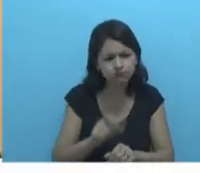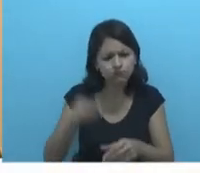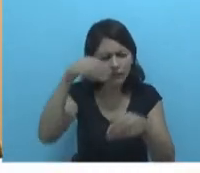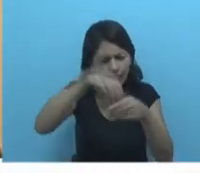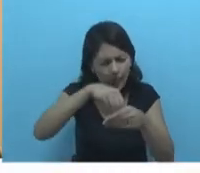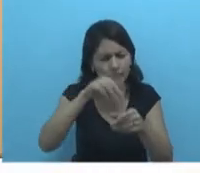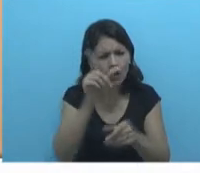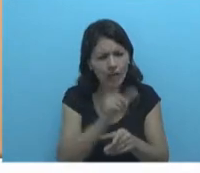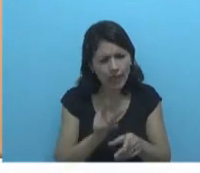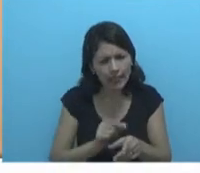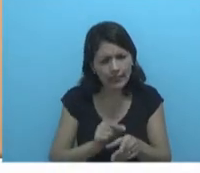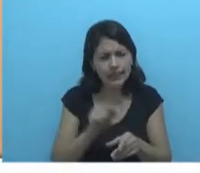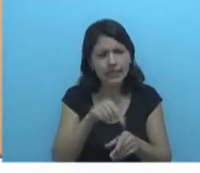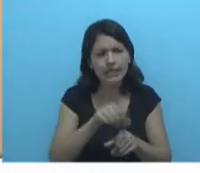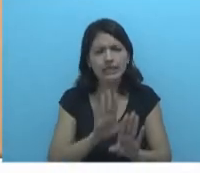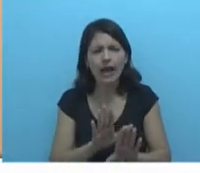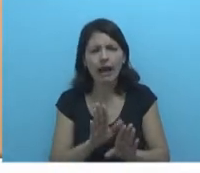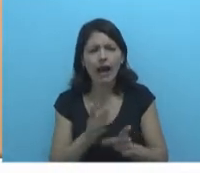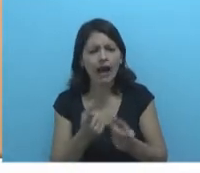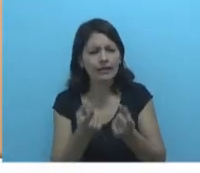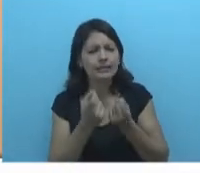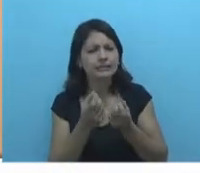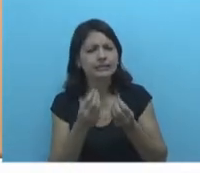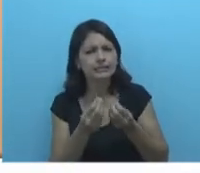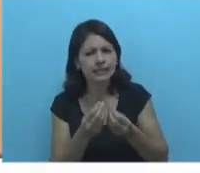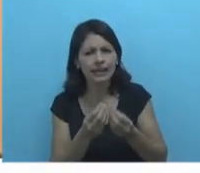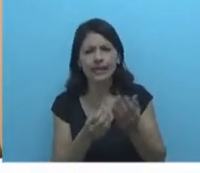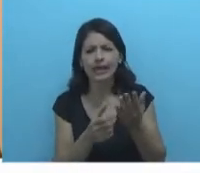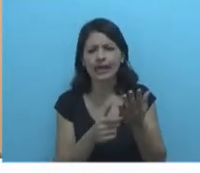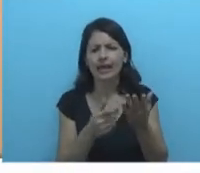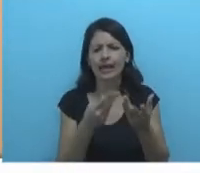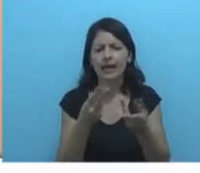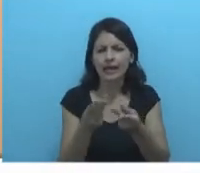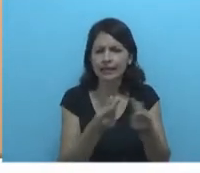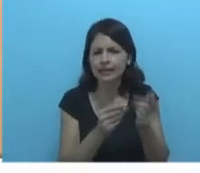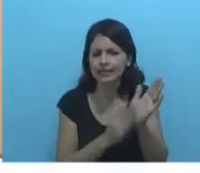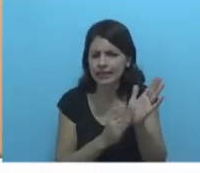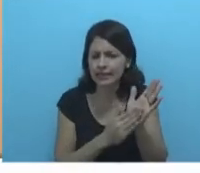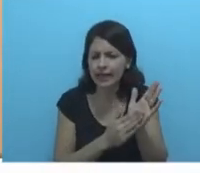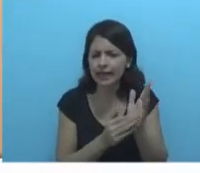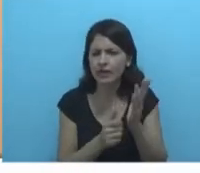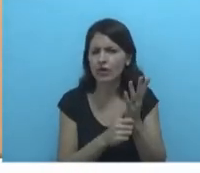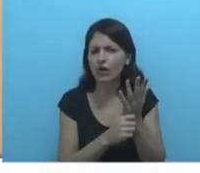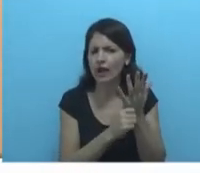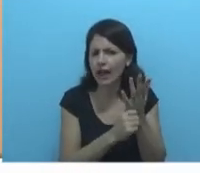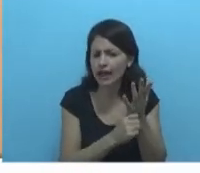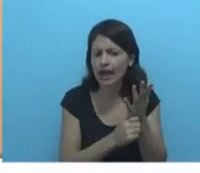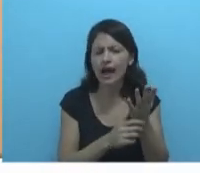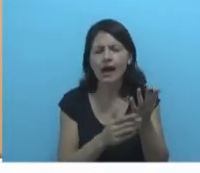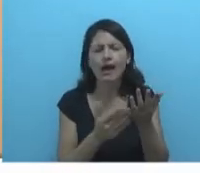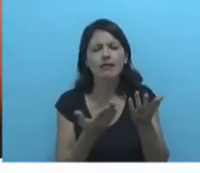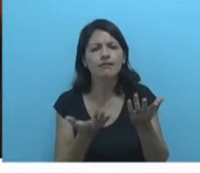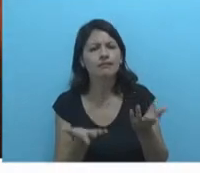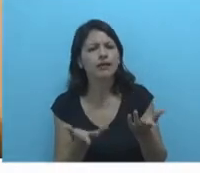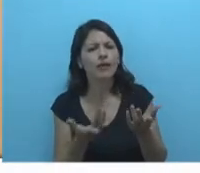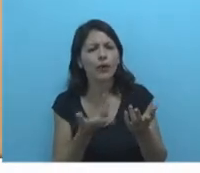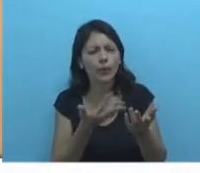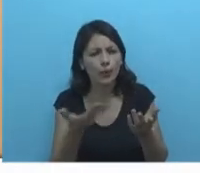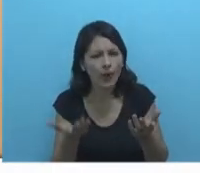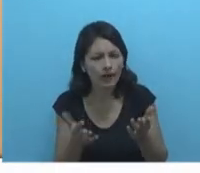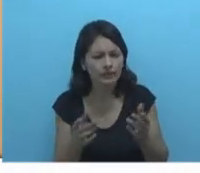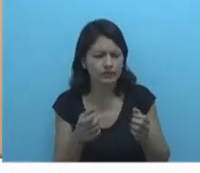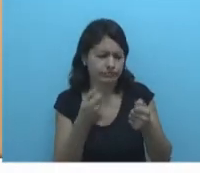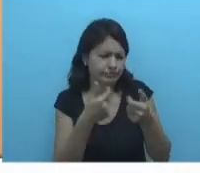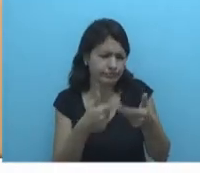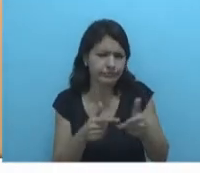internos se desacoplen del precio internacional? El Estado no se puede quedar de brazos cruzados. Y fíjese